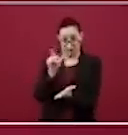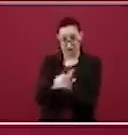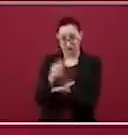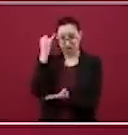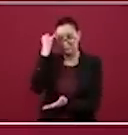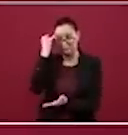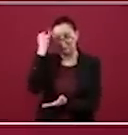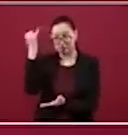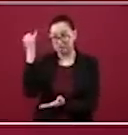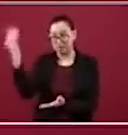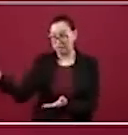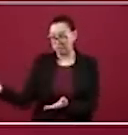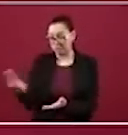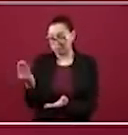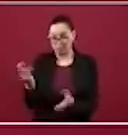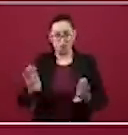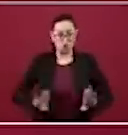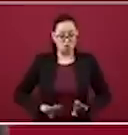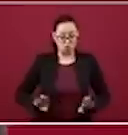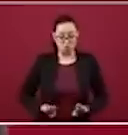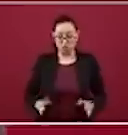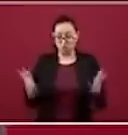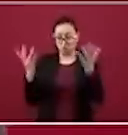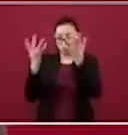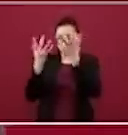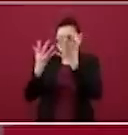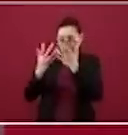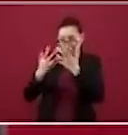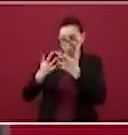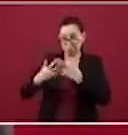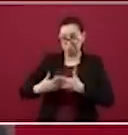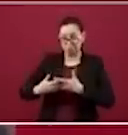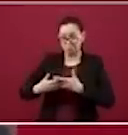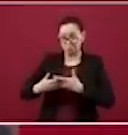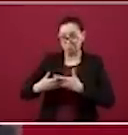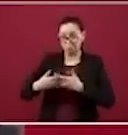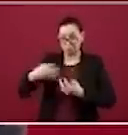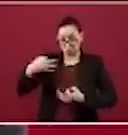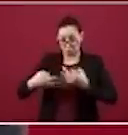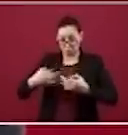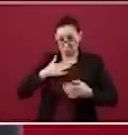hacer, a la conducta de quien imparte justicia.